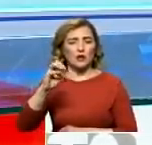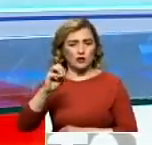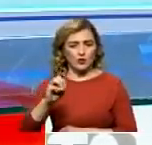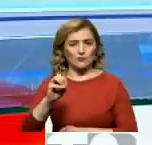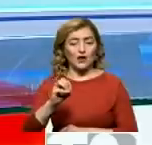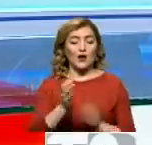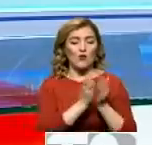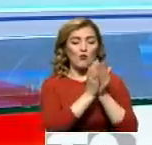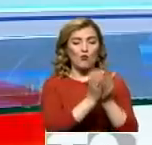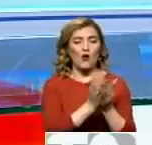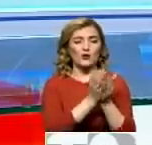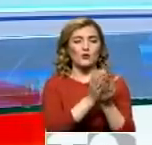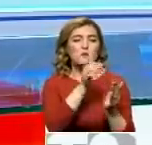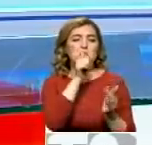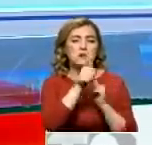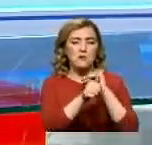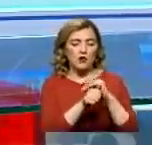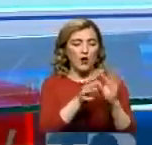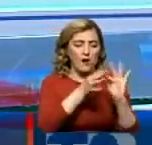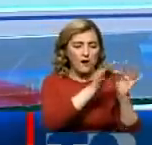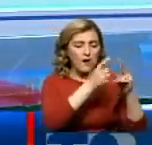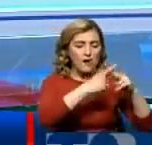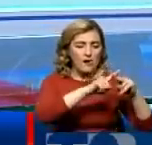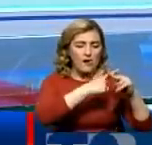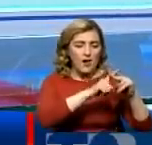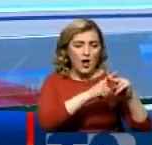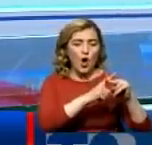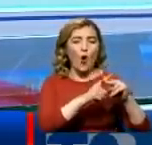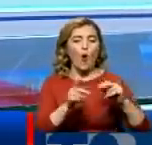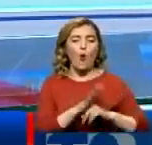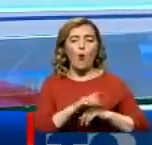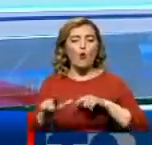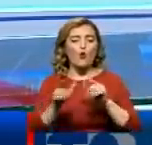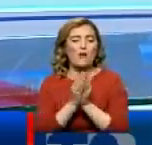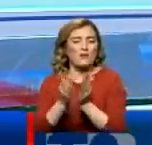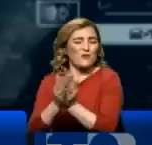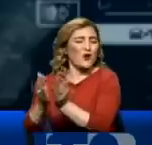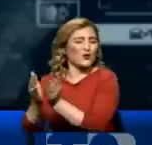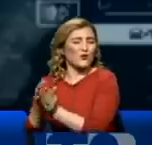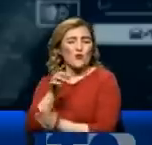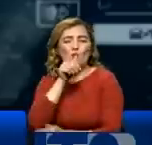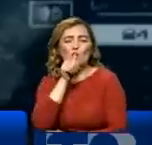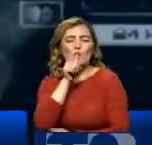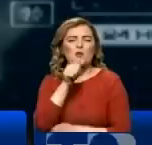puerto privado de Jaramijó, en Manabí. Otras 5 personas resultaron afectadas.